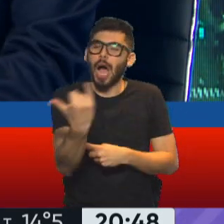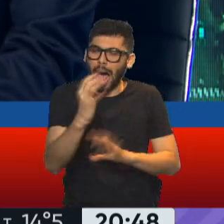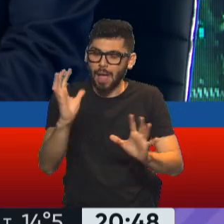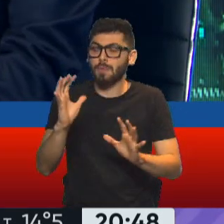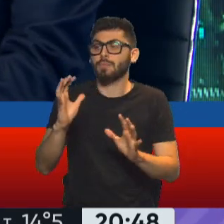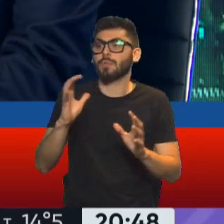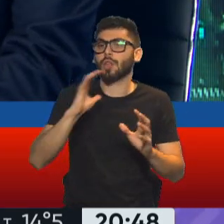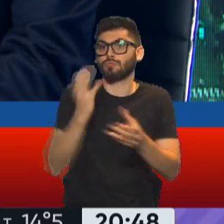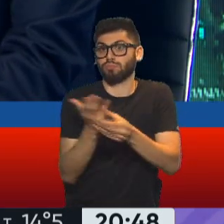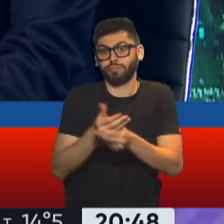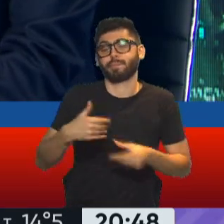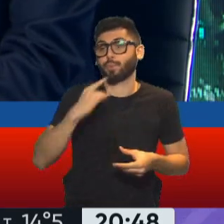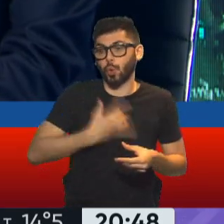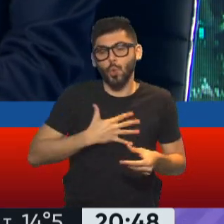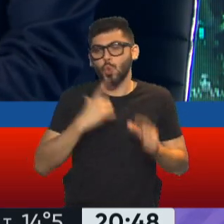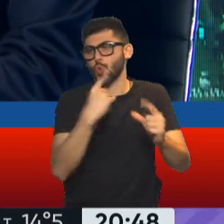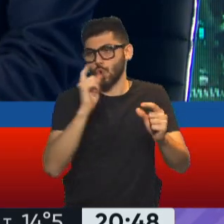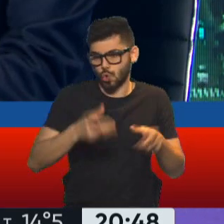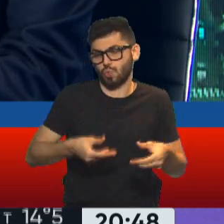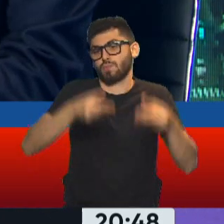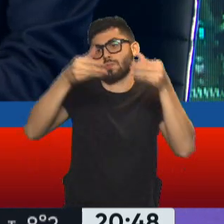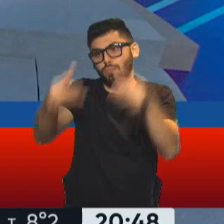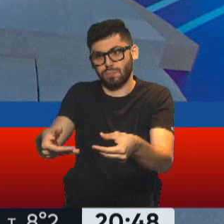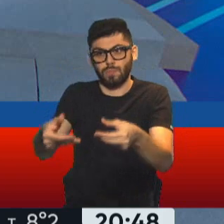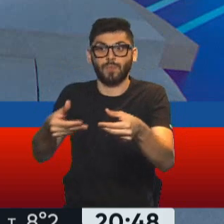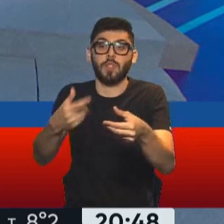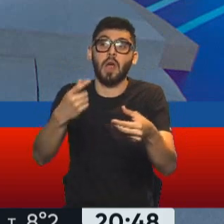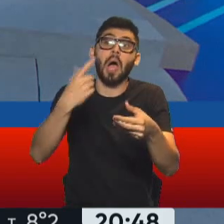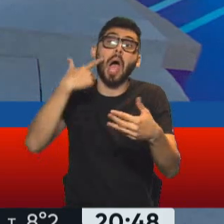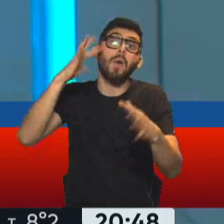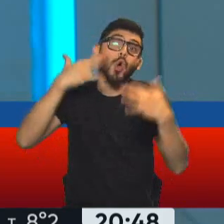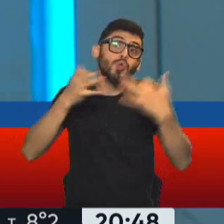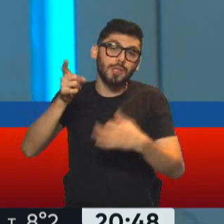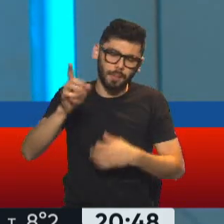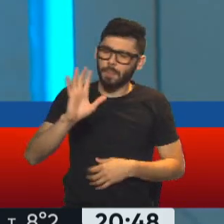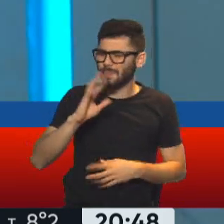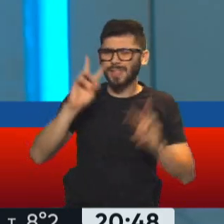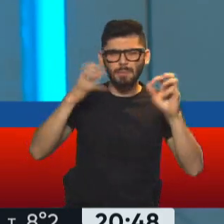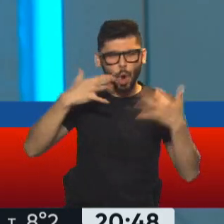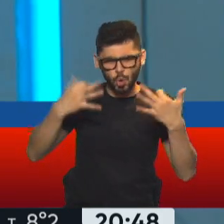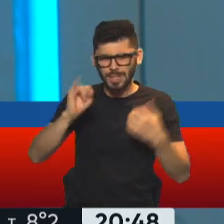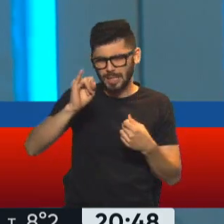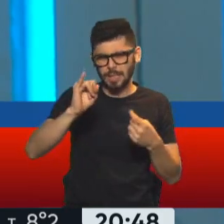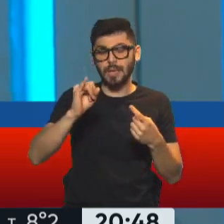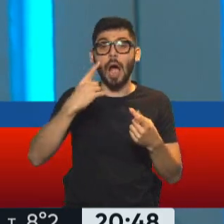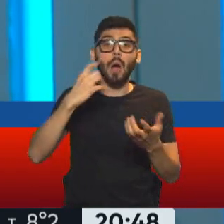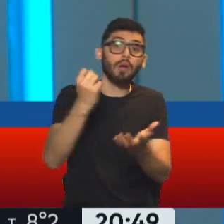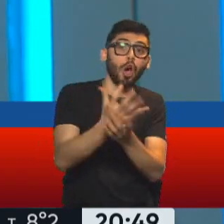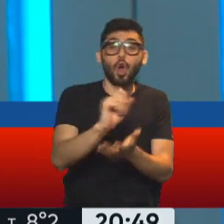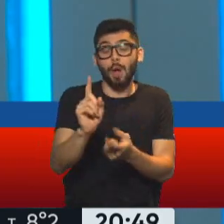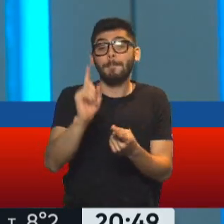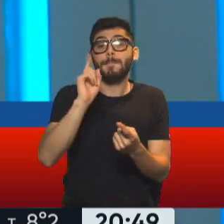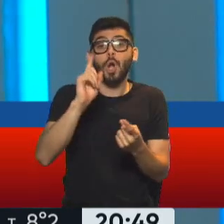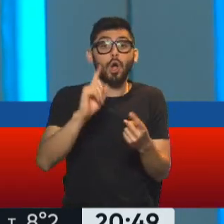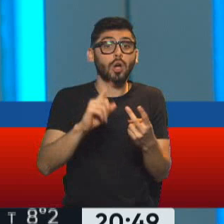justicia la que tiene que determinar el destino de estos corredores. Claro, pero por eso, además de la cuestión penal, hay una cuestión de qué va a pasar si realmente se comprueba